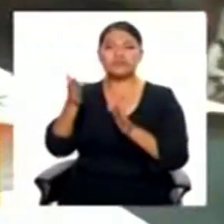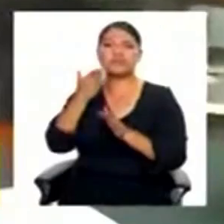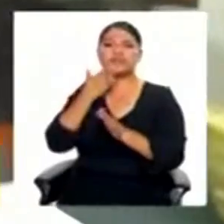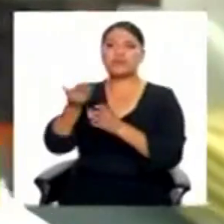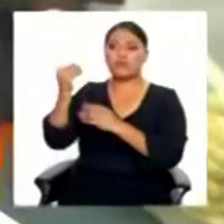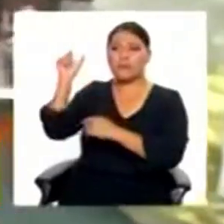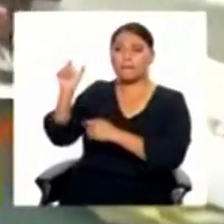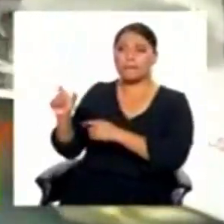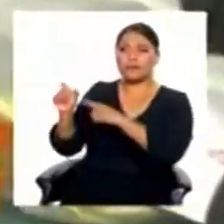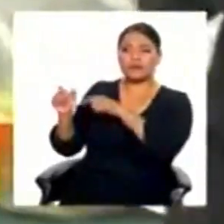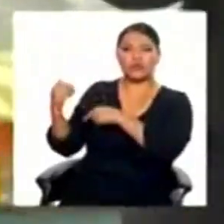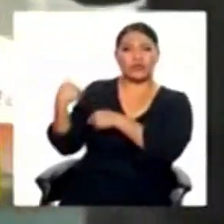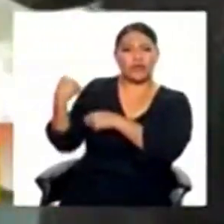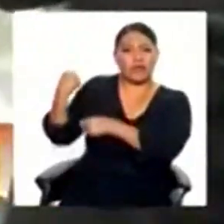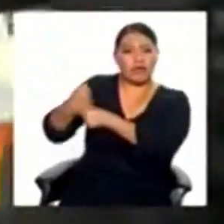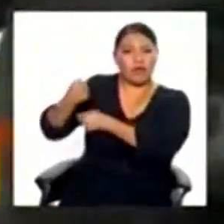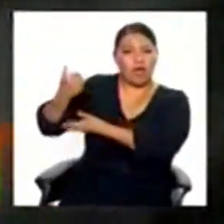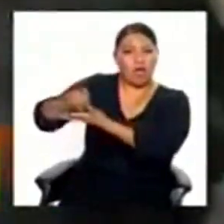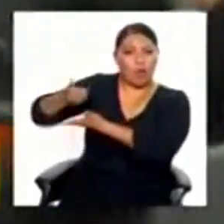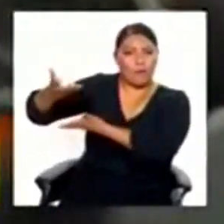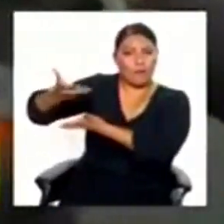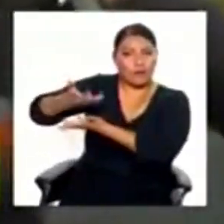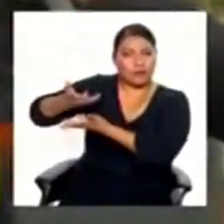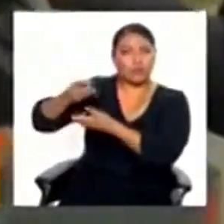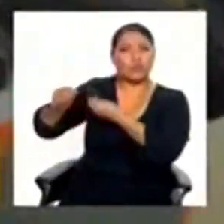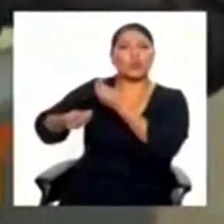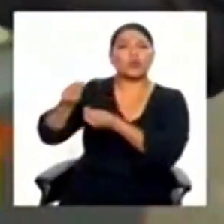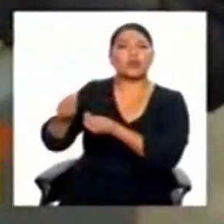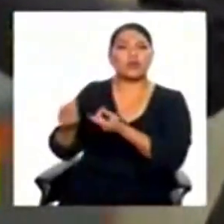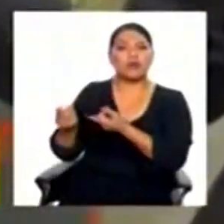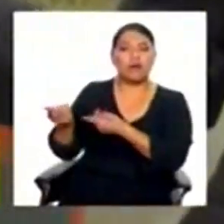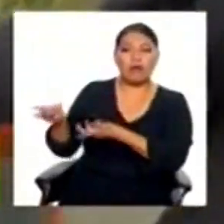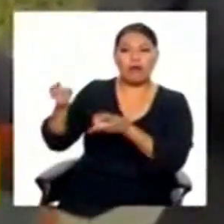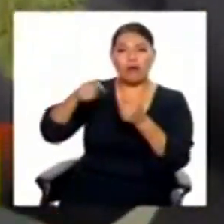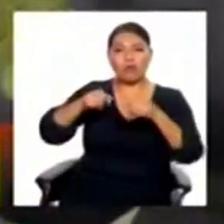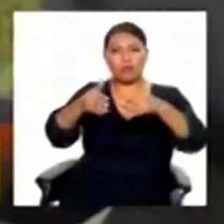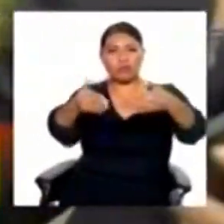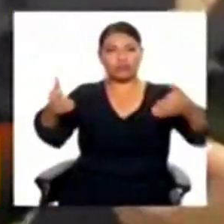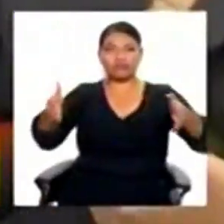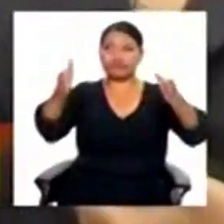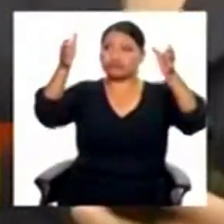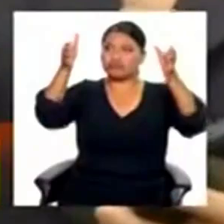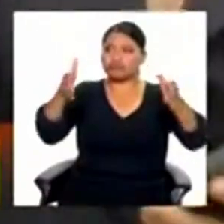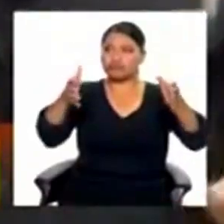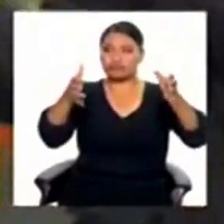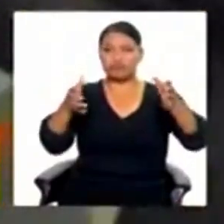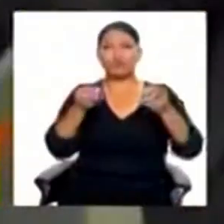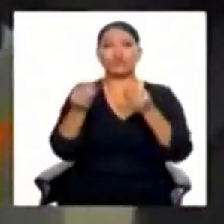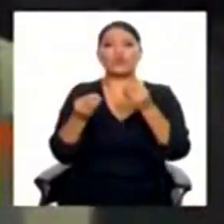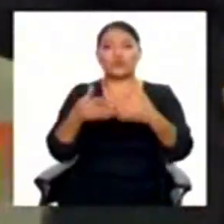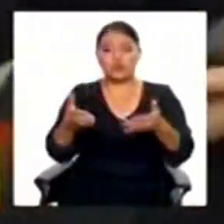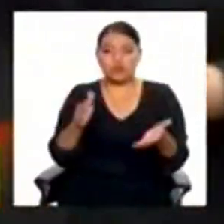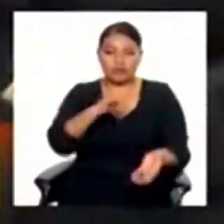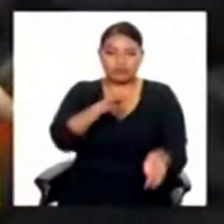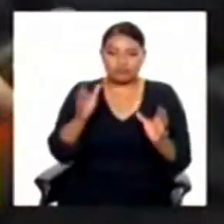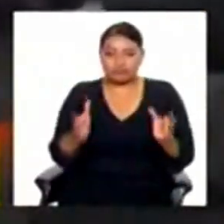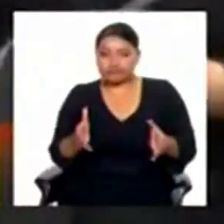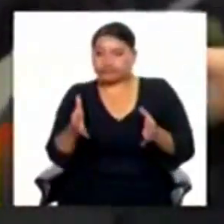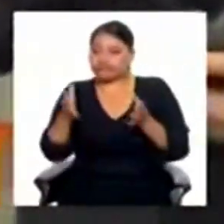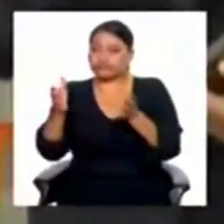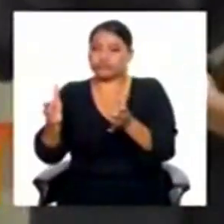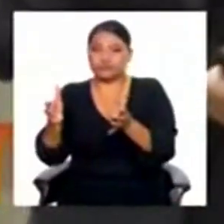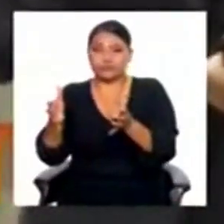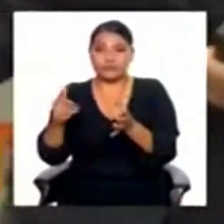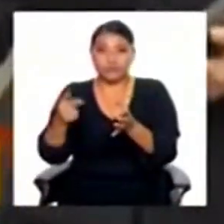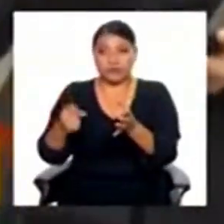qué circunstancia, cuáles han sido las razones que este producto se encuentra intervenido. Y poder conllevar a un caso judiciable